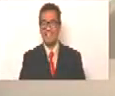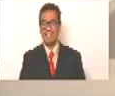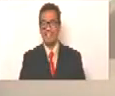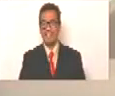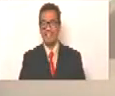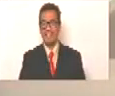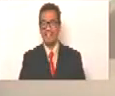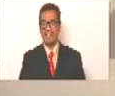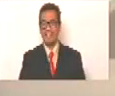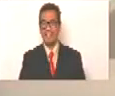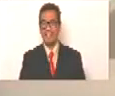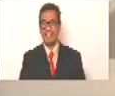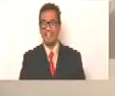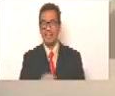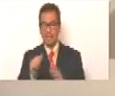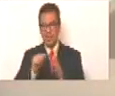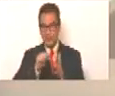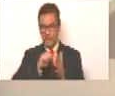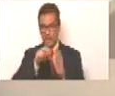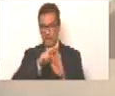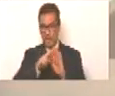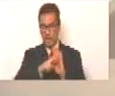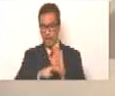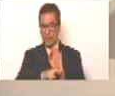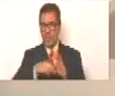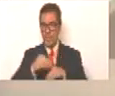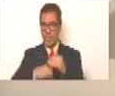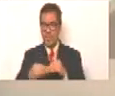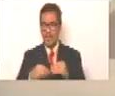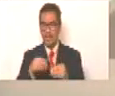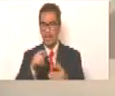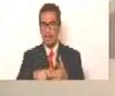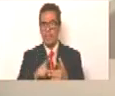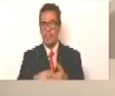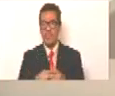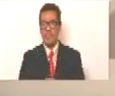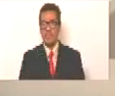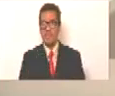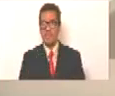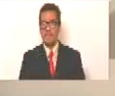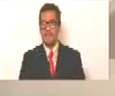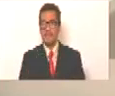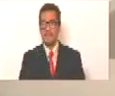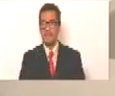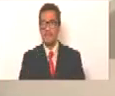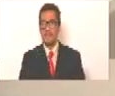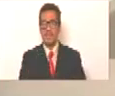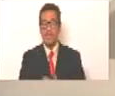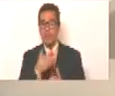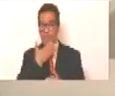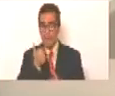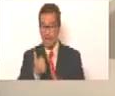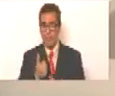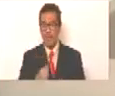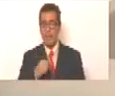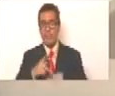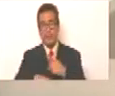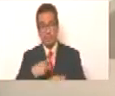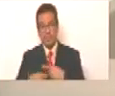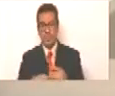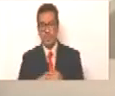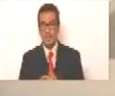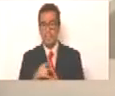en las normas dictadas por las autoridades competentes. En los procedimientos se podrá incorporar mejoras, procesos, materiales y o